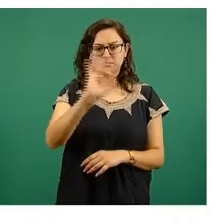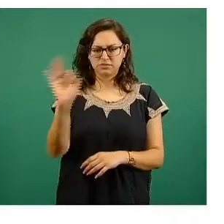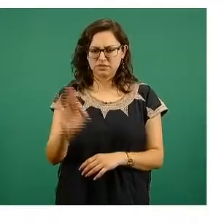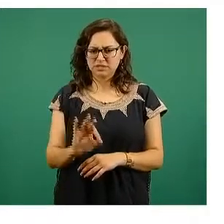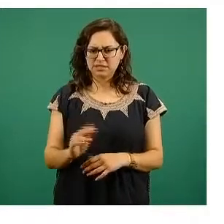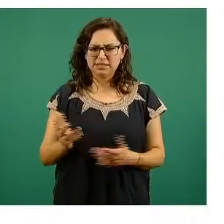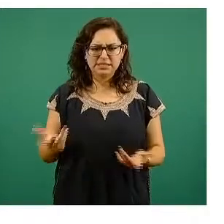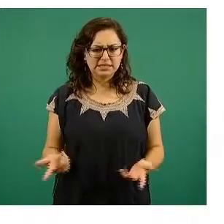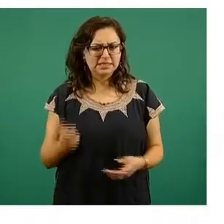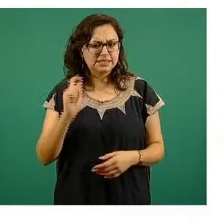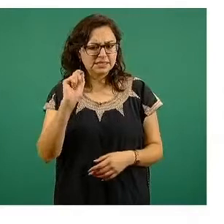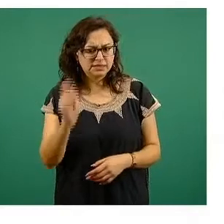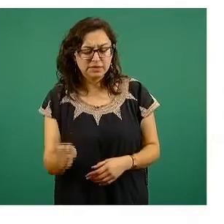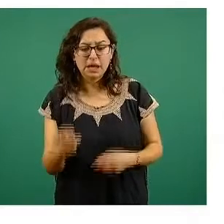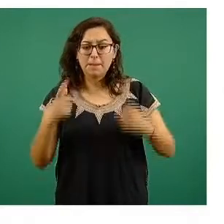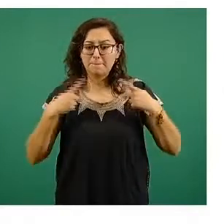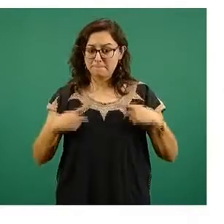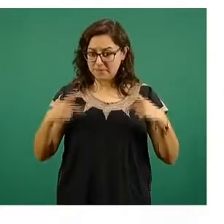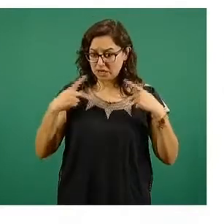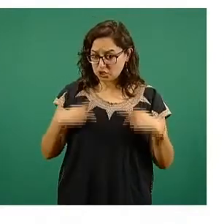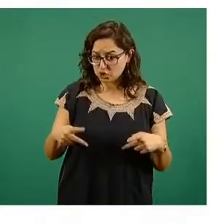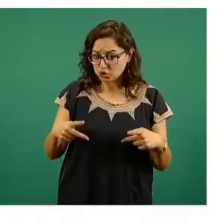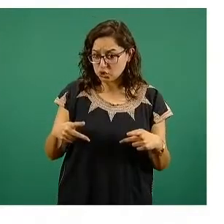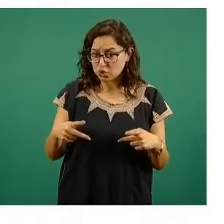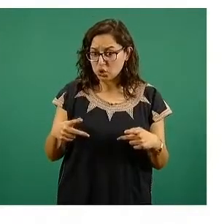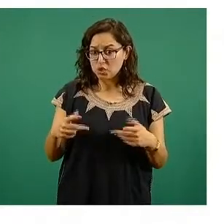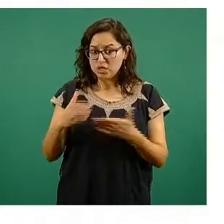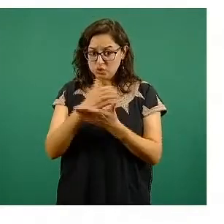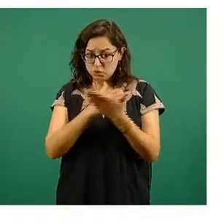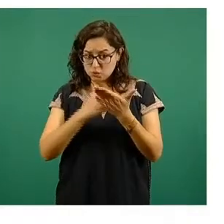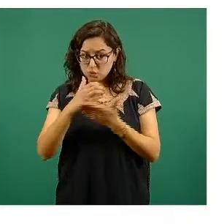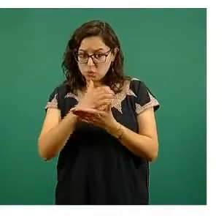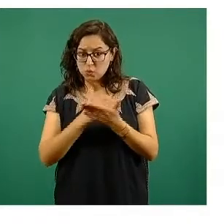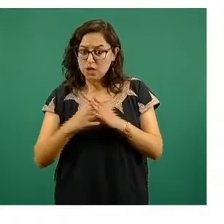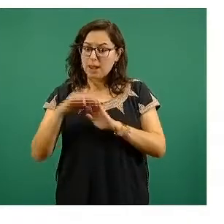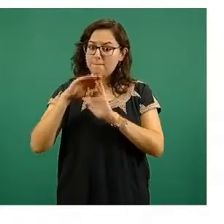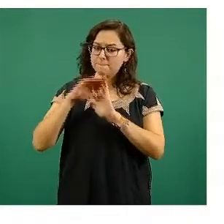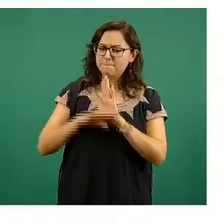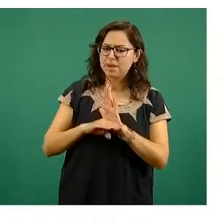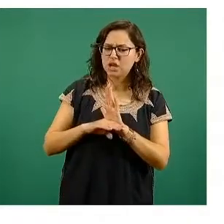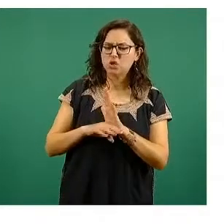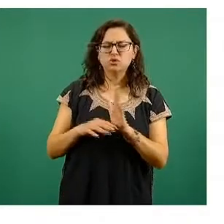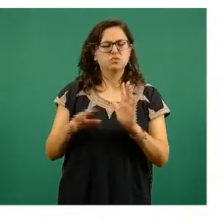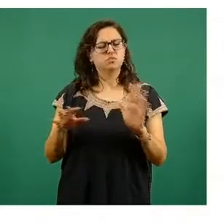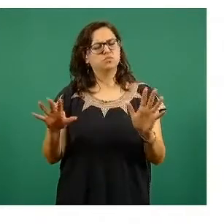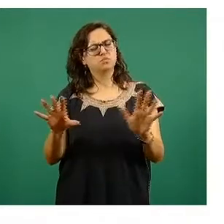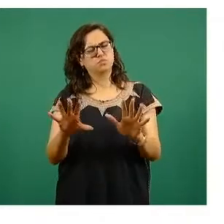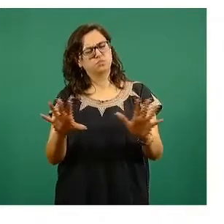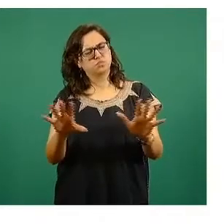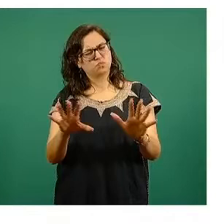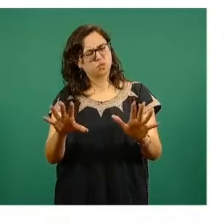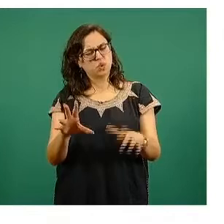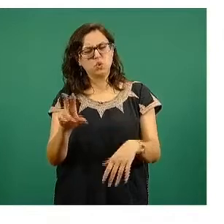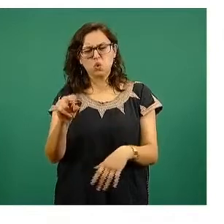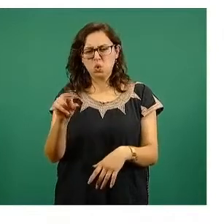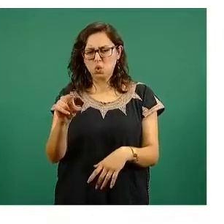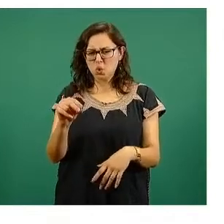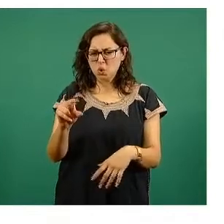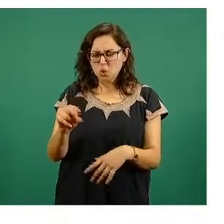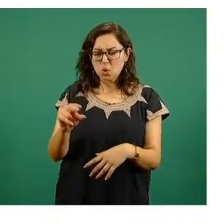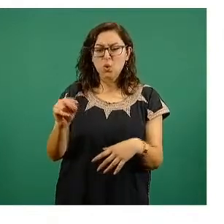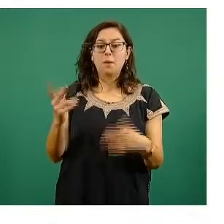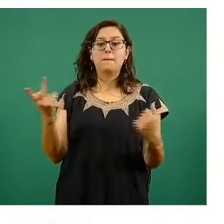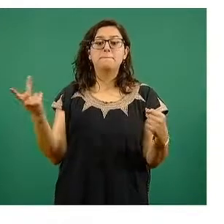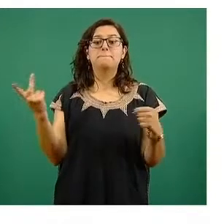decir se están recuperando menos personas, pero no nos debemos de llevar por esta falsa impresión. Recordemos que este tiene